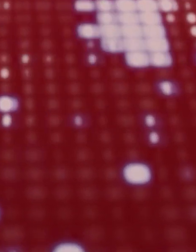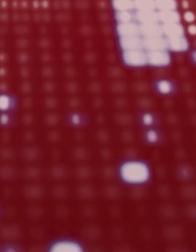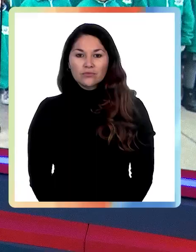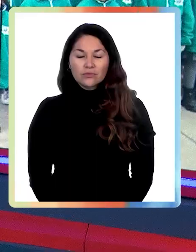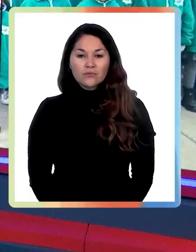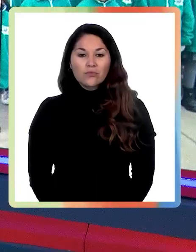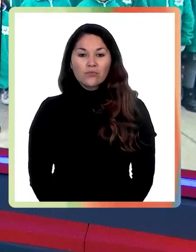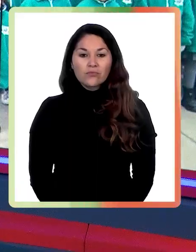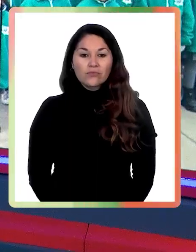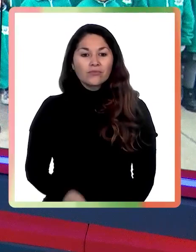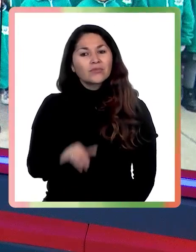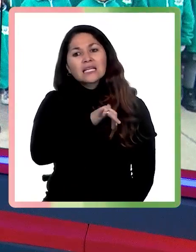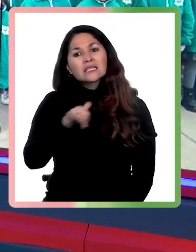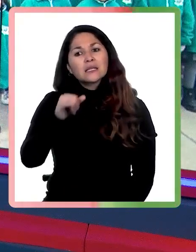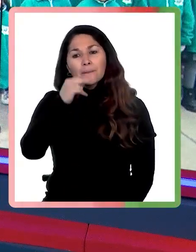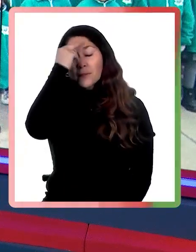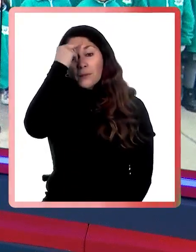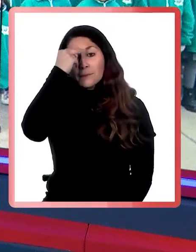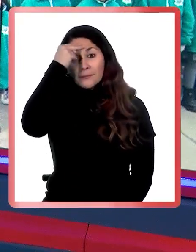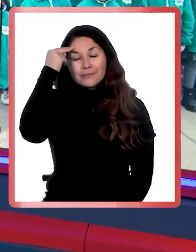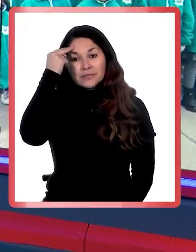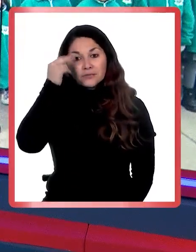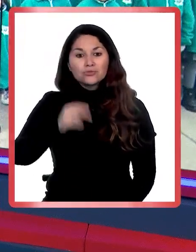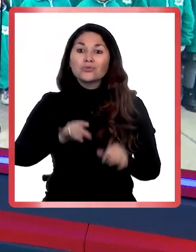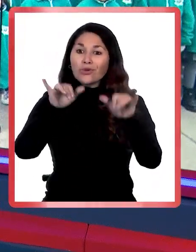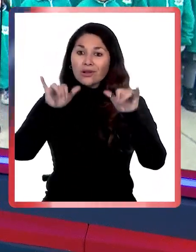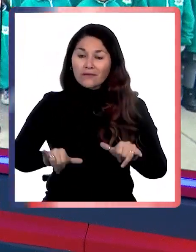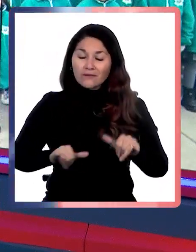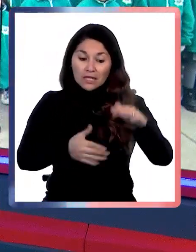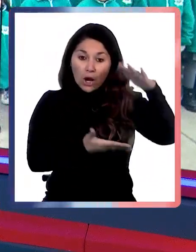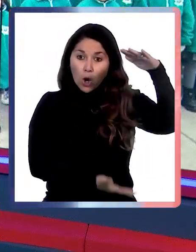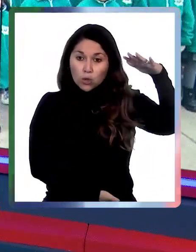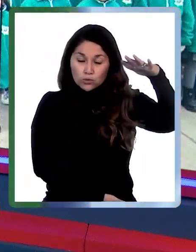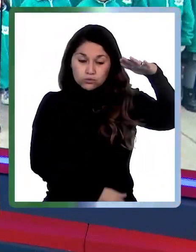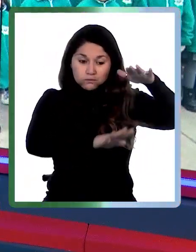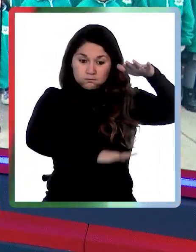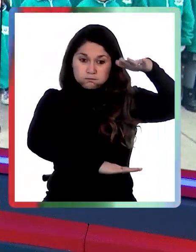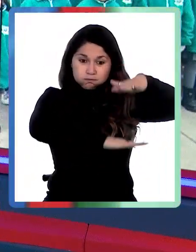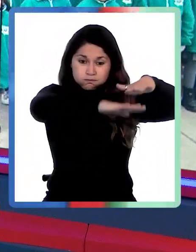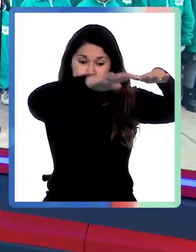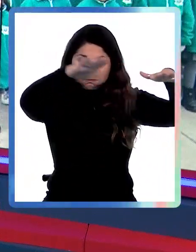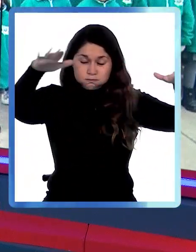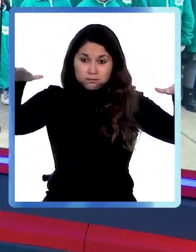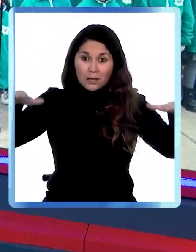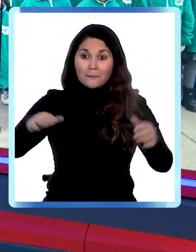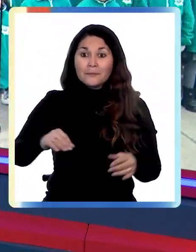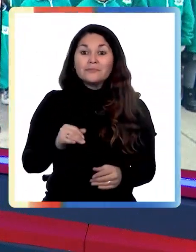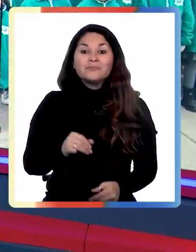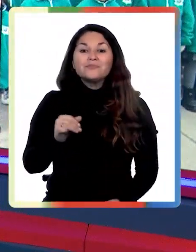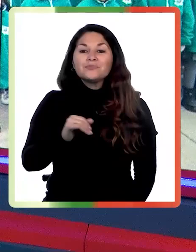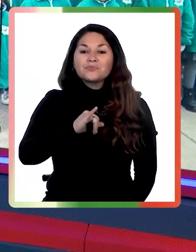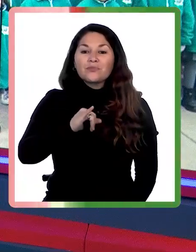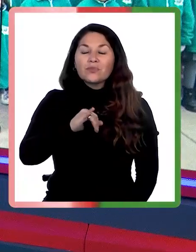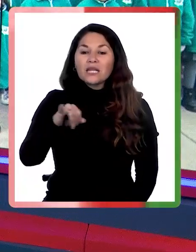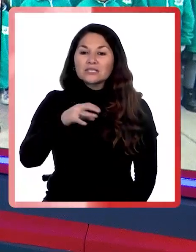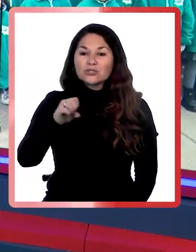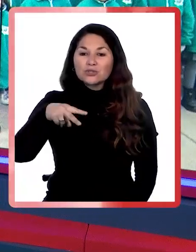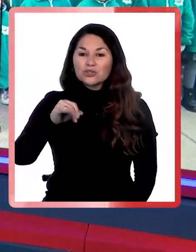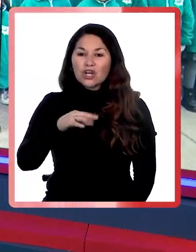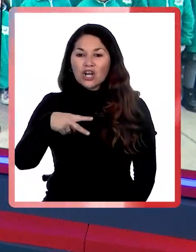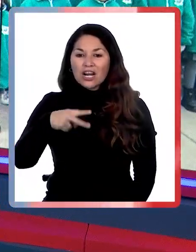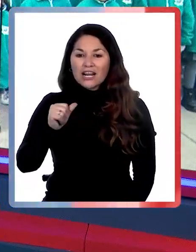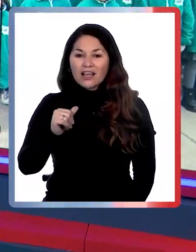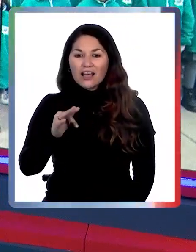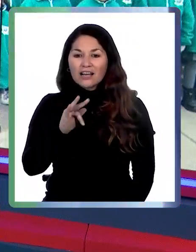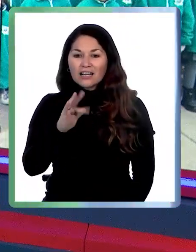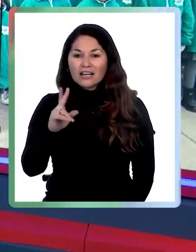2024 el pasado mes de marzo se instalaron contenedores de reciclaje en la zona franca de puntaarenas y ha cerca de dos meses de